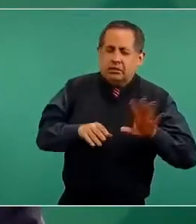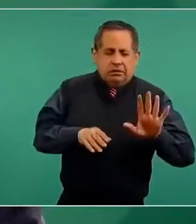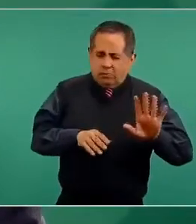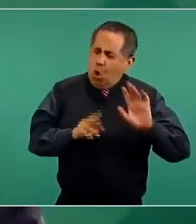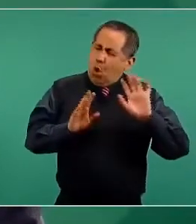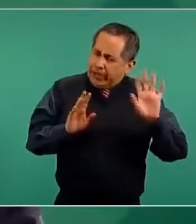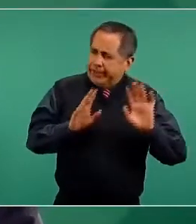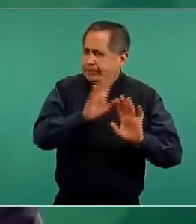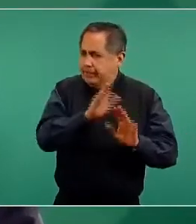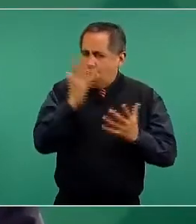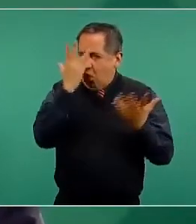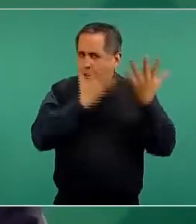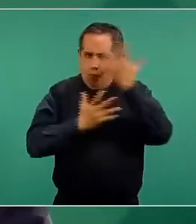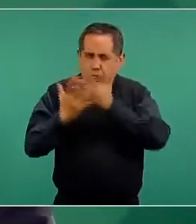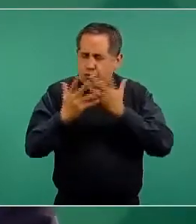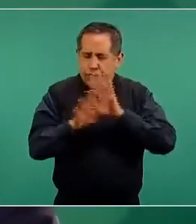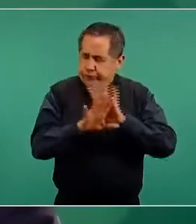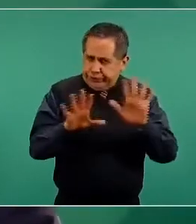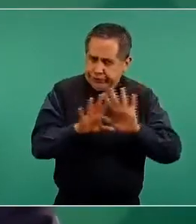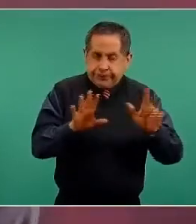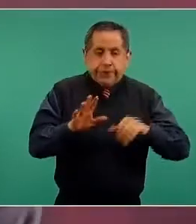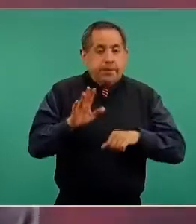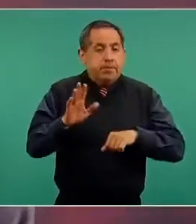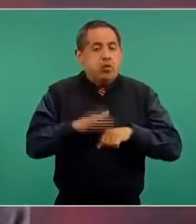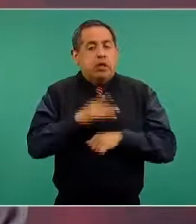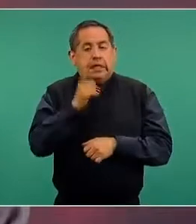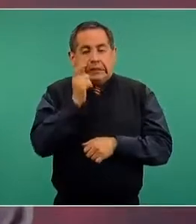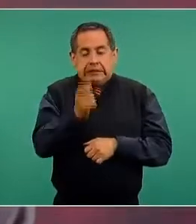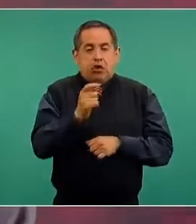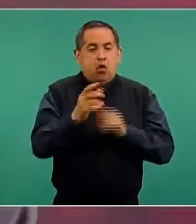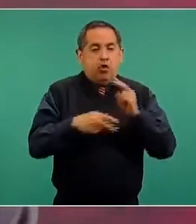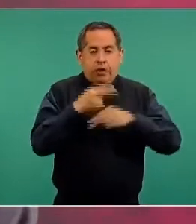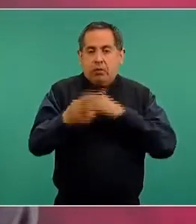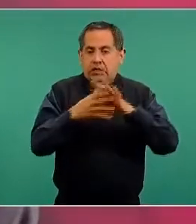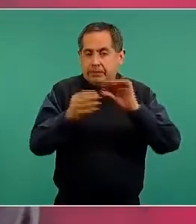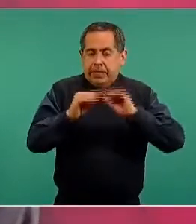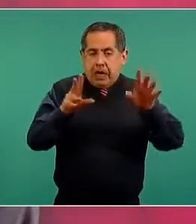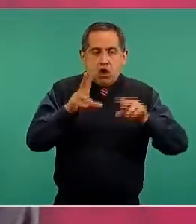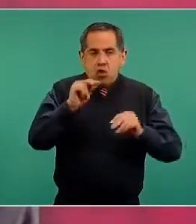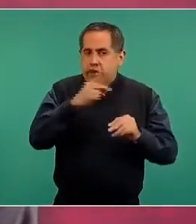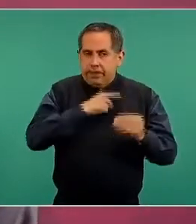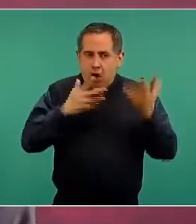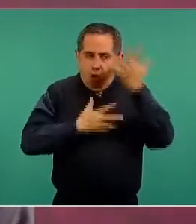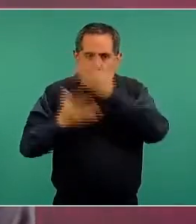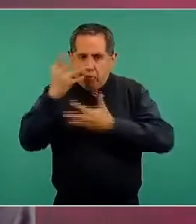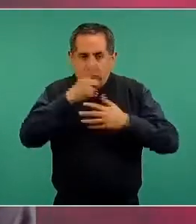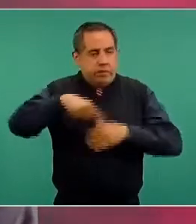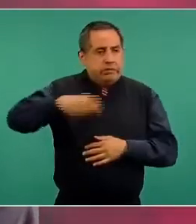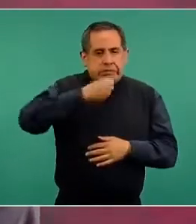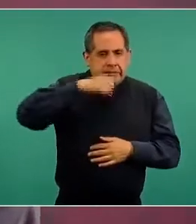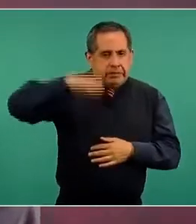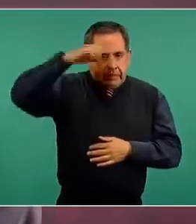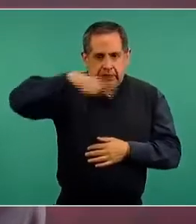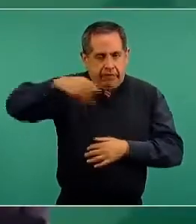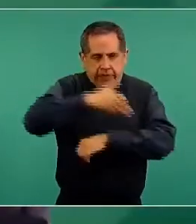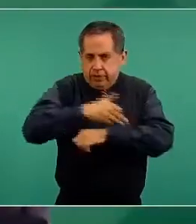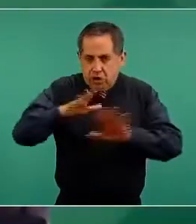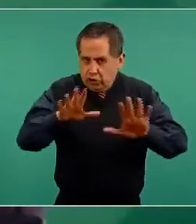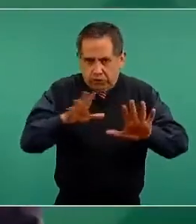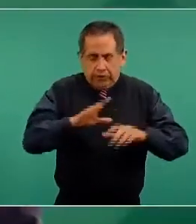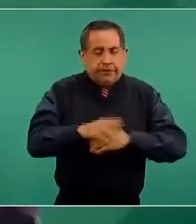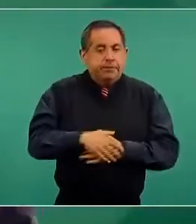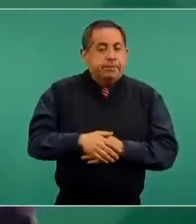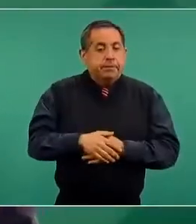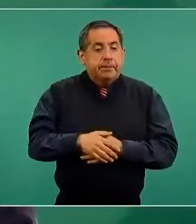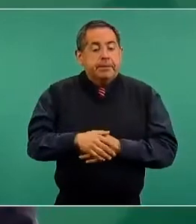una confusión, se presentó porque nos permite que no se nos vayan a confundir las personas adultas mayores y sus familias.